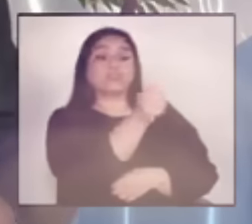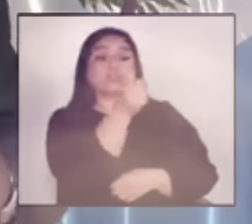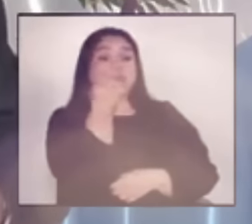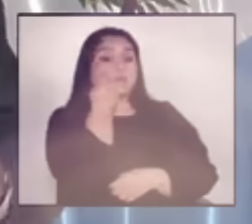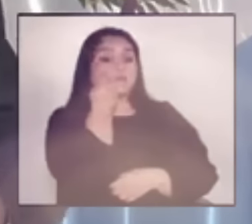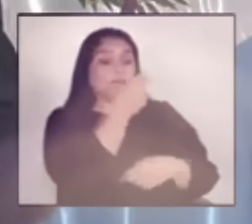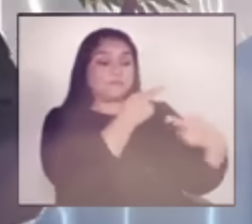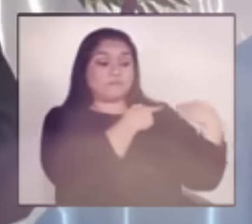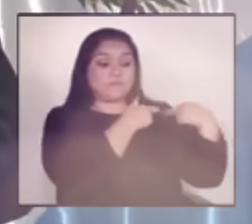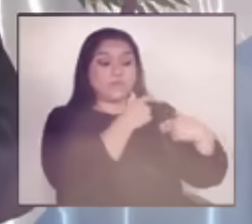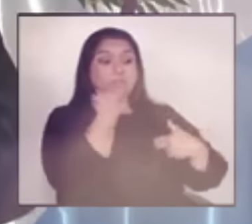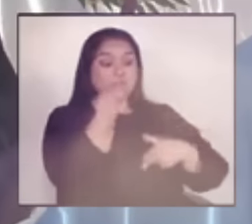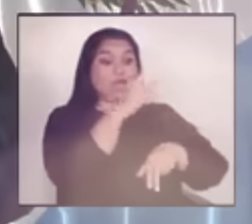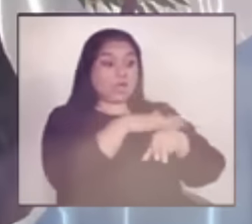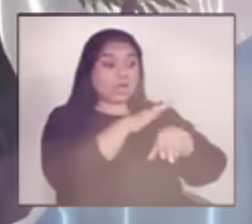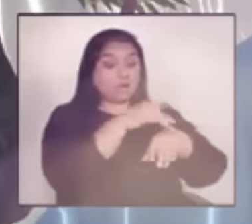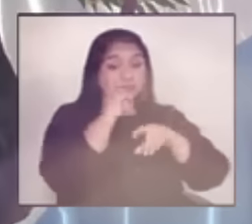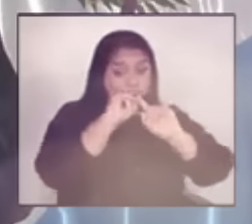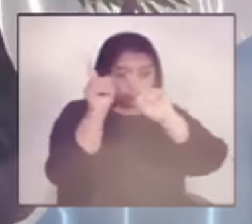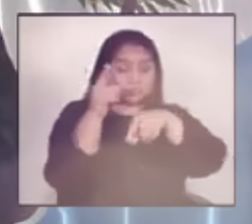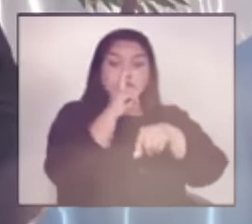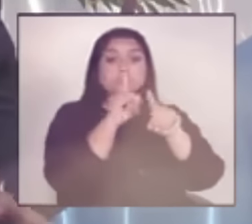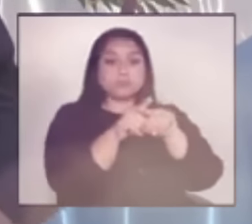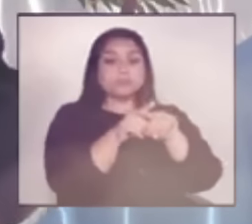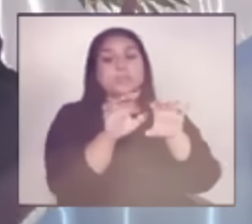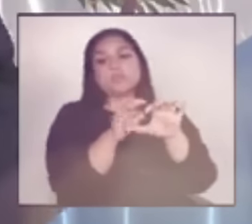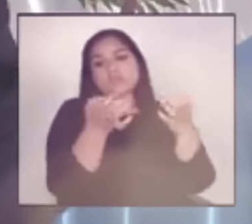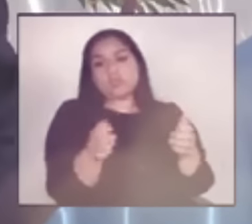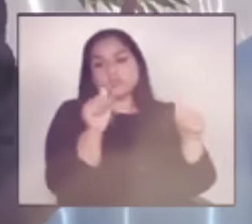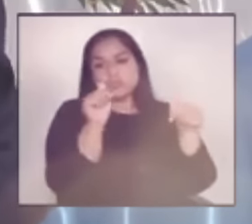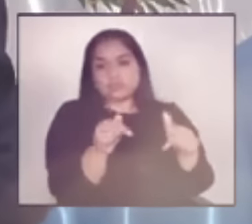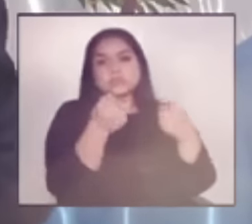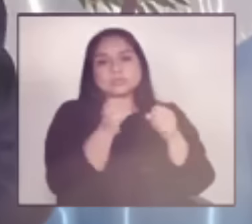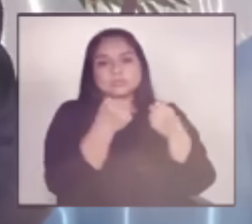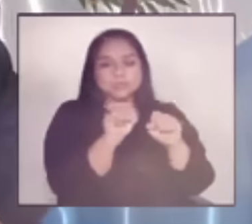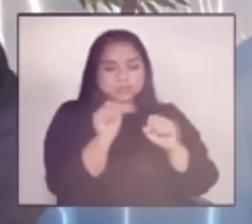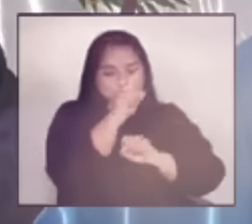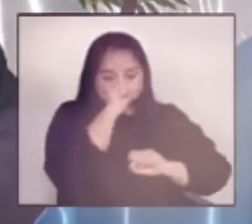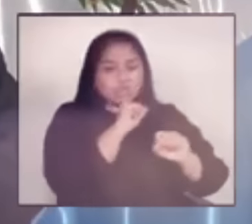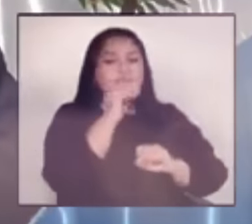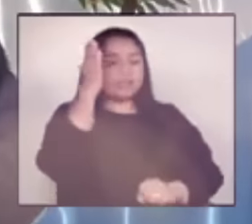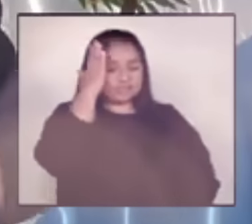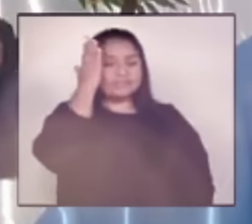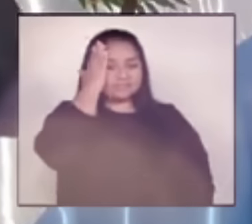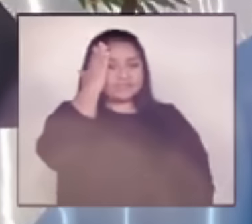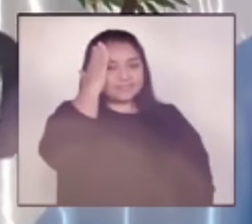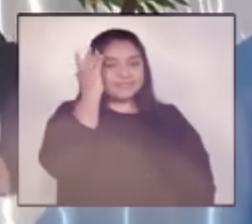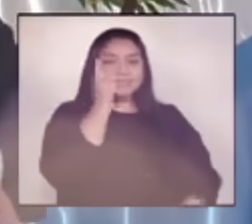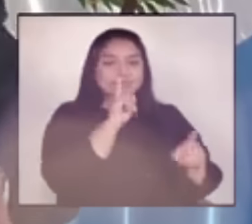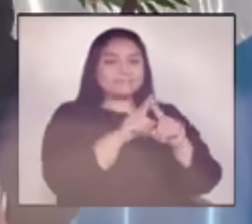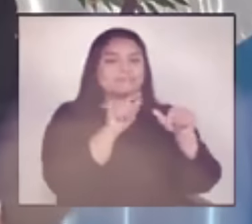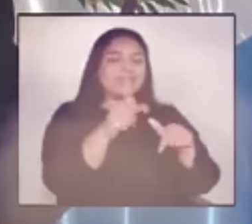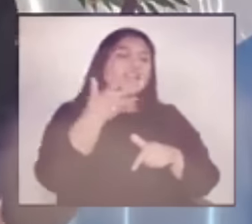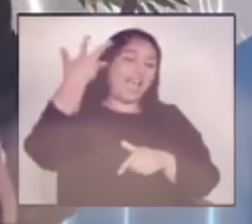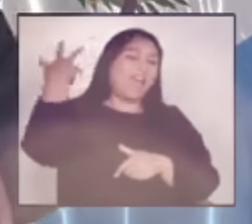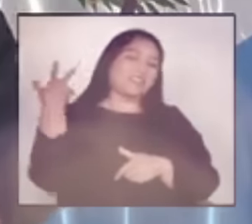identificación y hacer la notificación correspondiente. De manera que eso es algo que nosotros estamos conscientes de que fue una práctica de